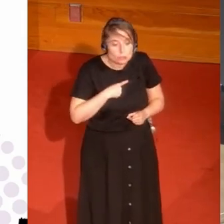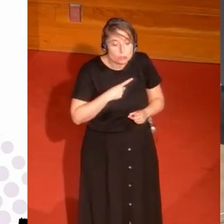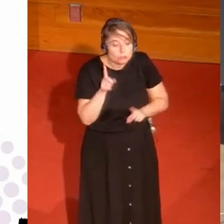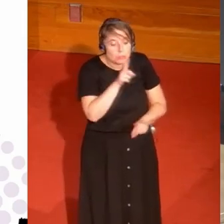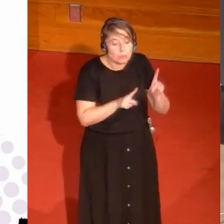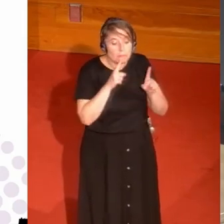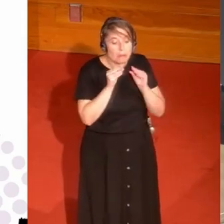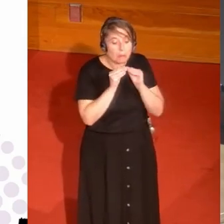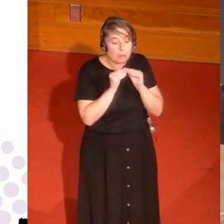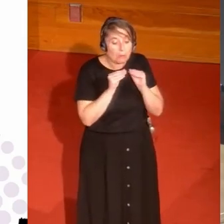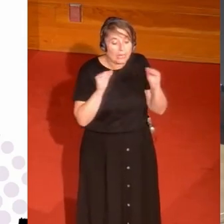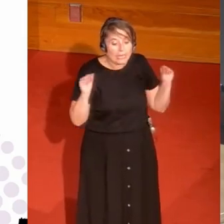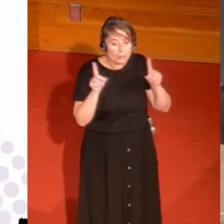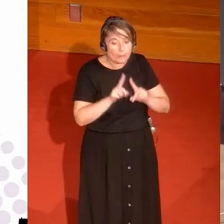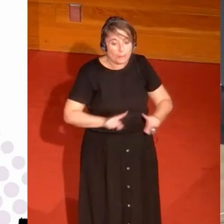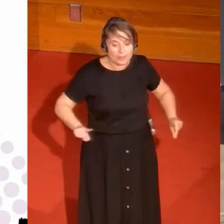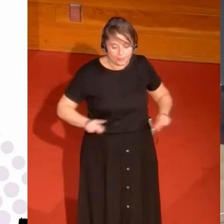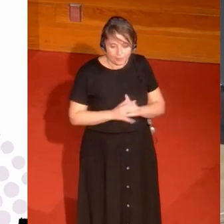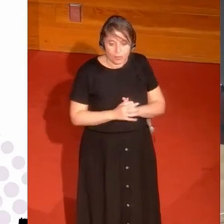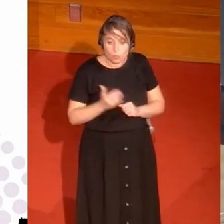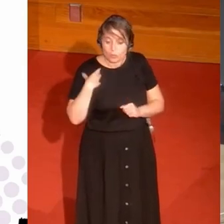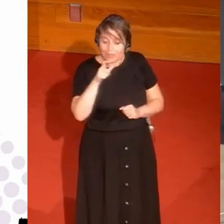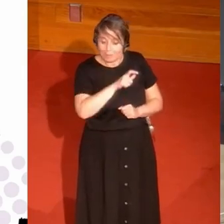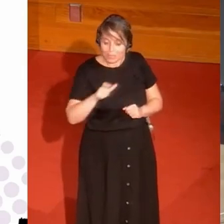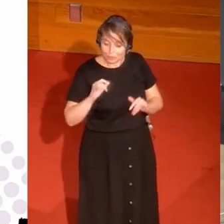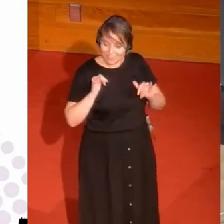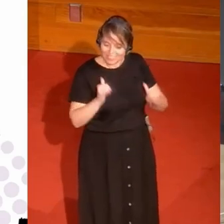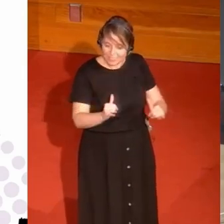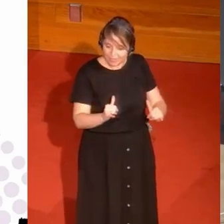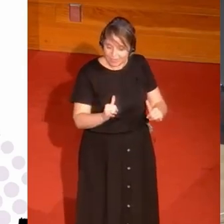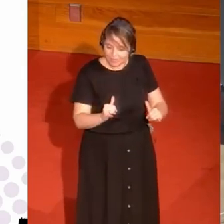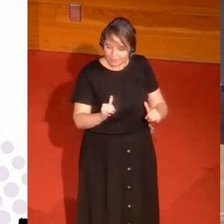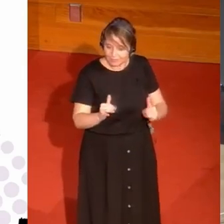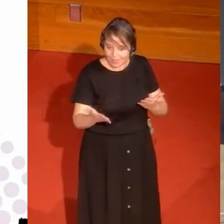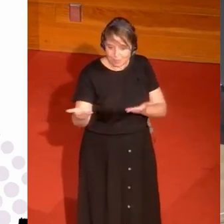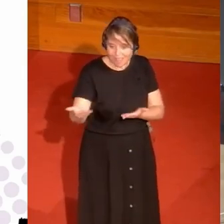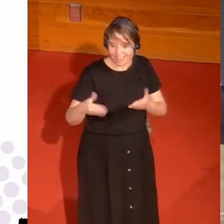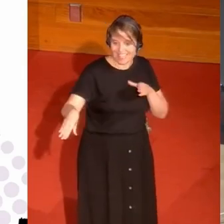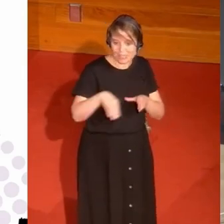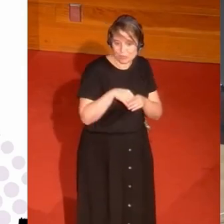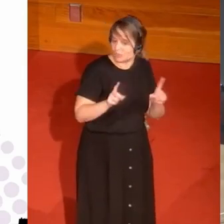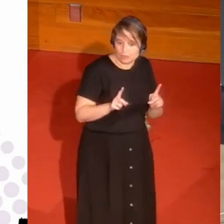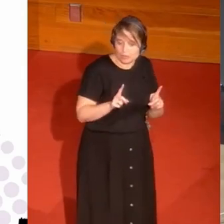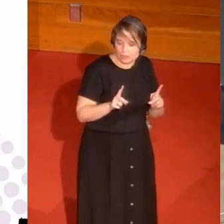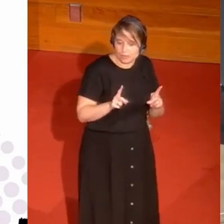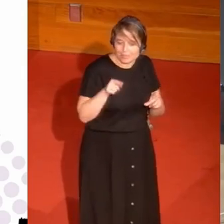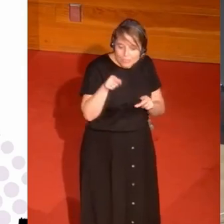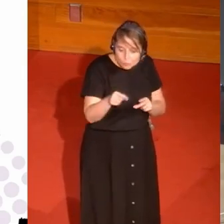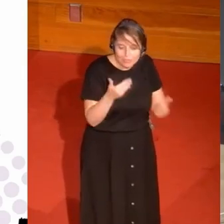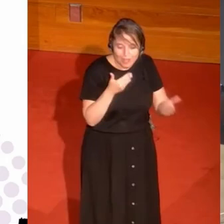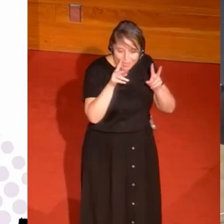problema y el problema también que una vez que llegan no somos inclusivos luego no hacemos